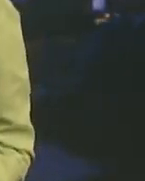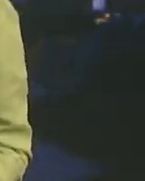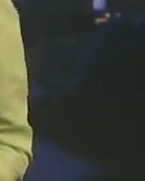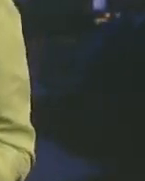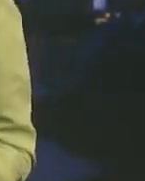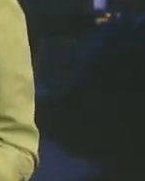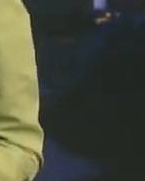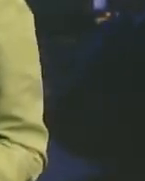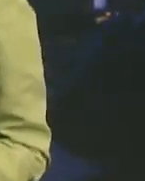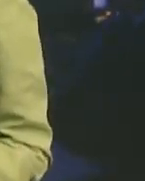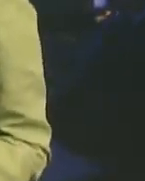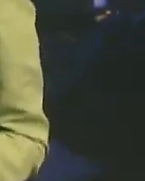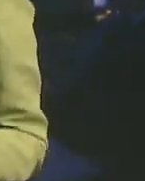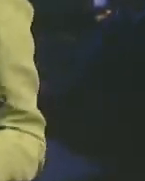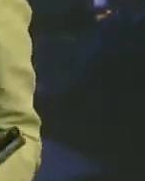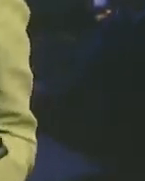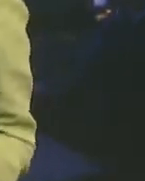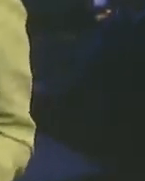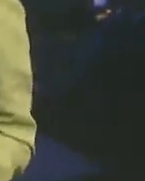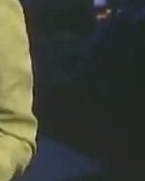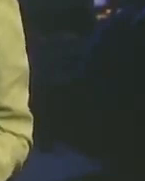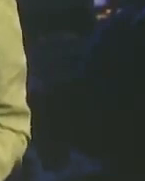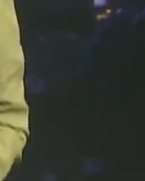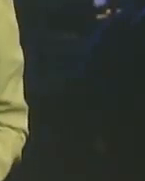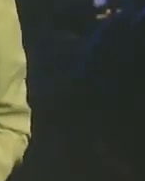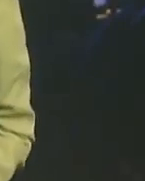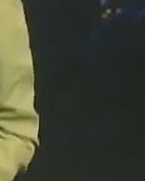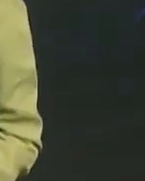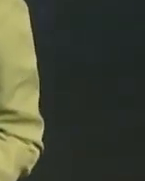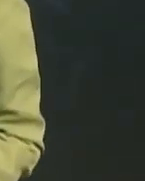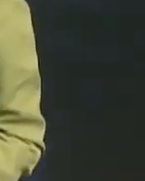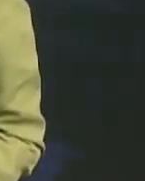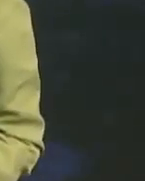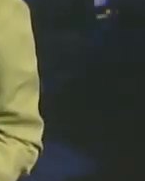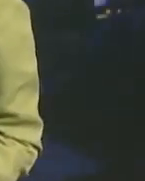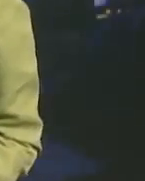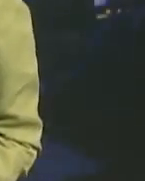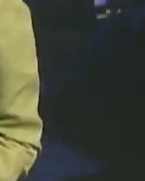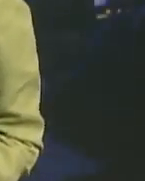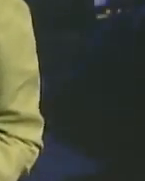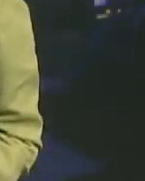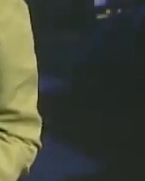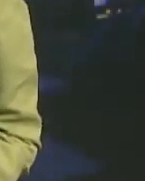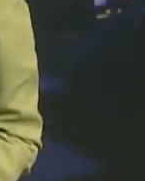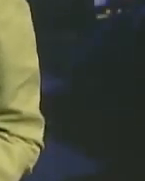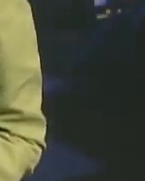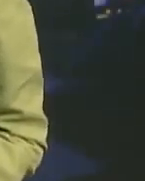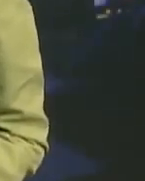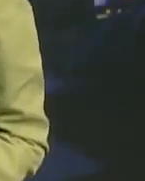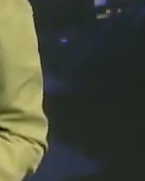Bien, veíamos ahí entonces la intervención del presidente de la República, Nicolás